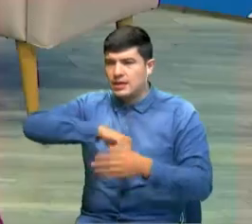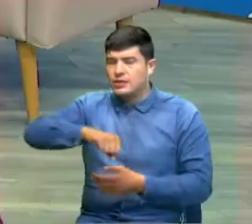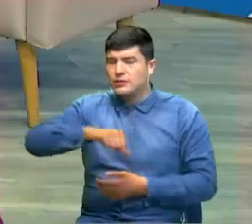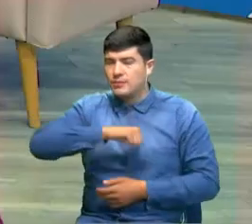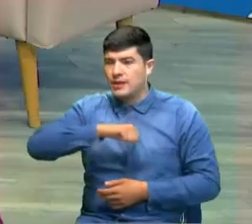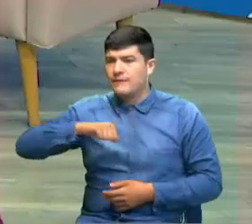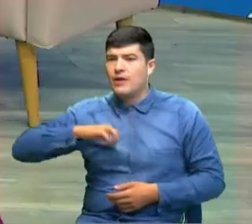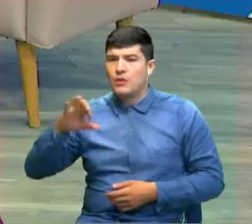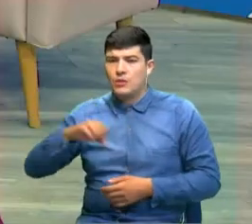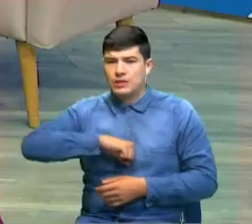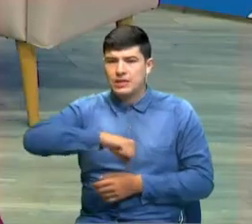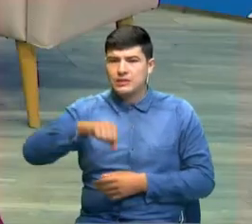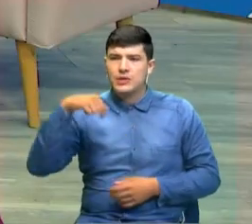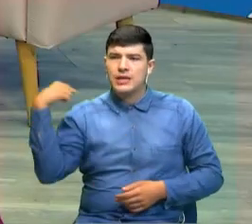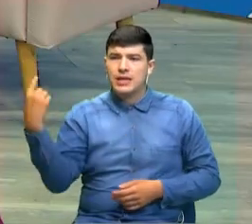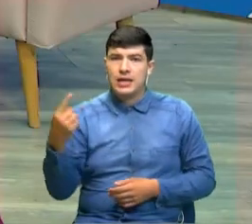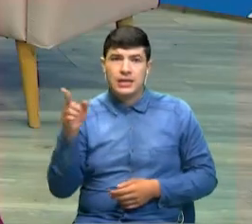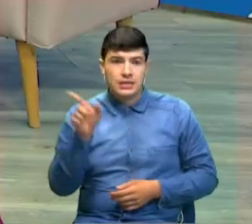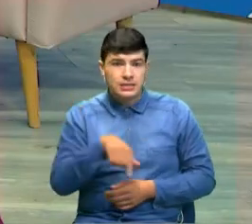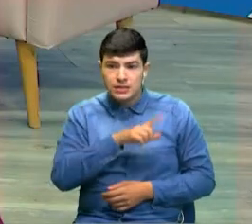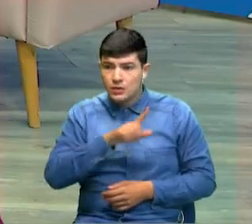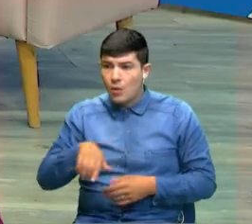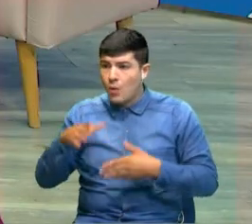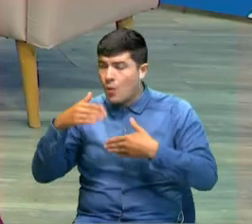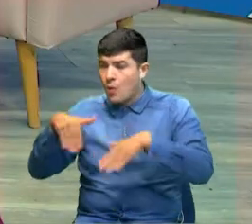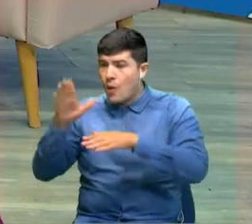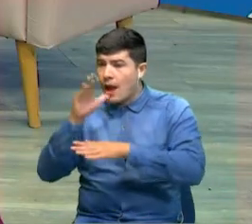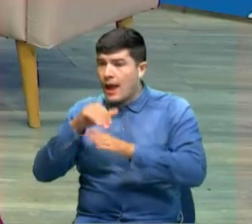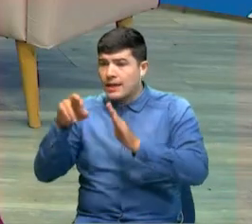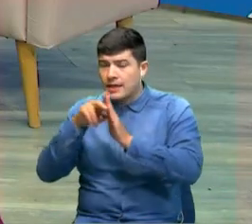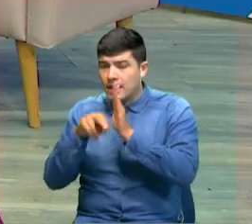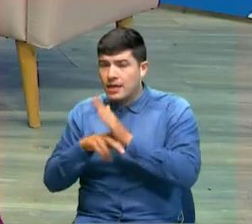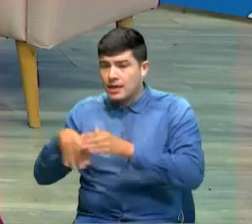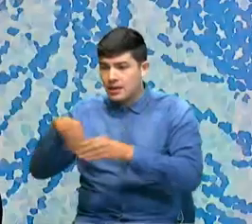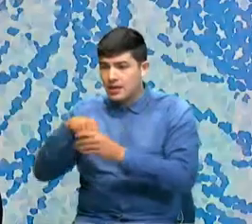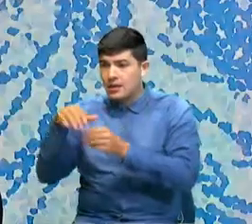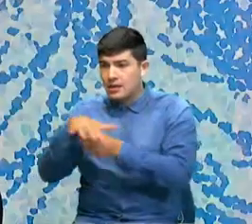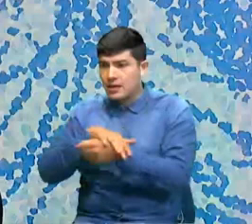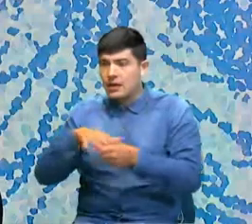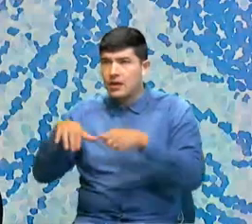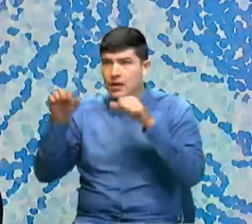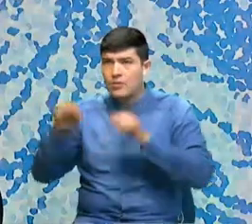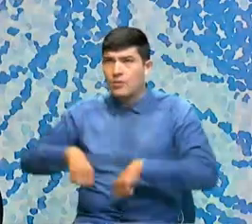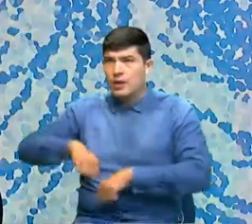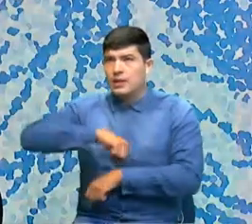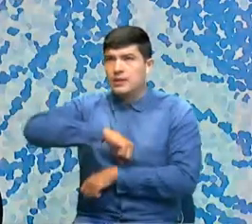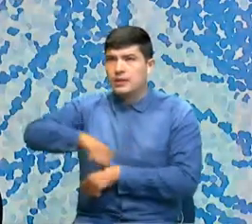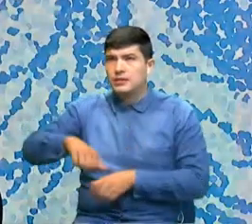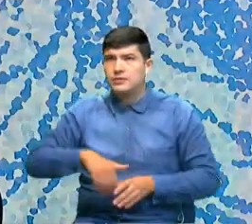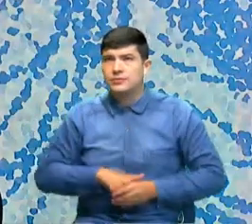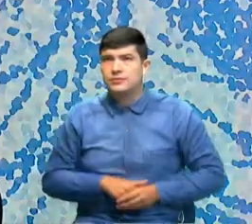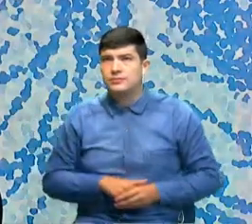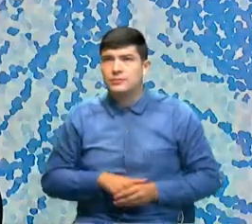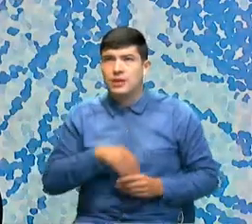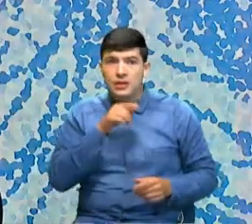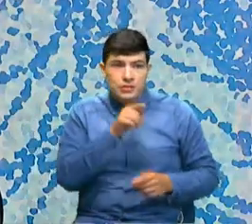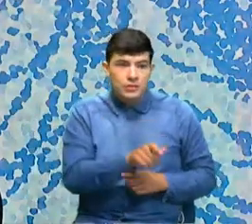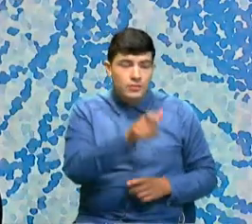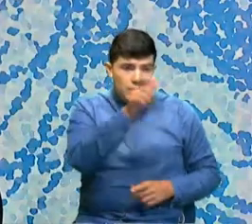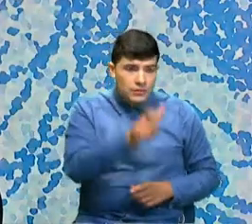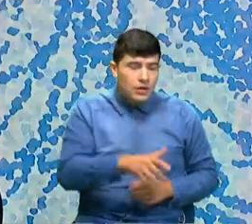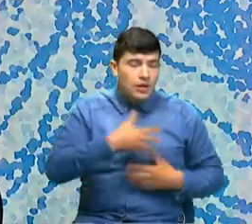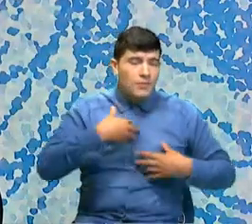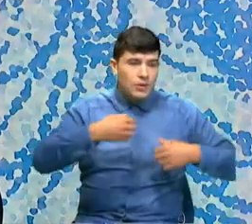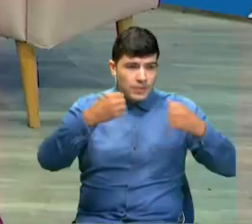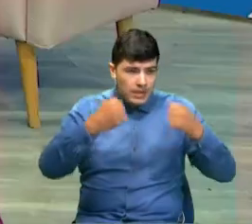Sí. Si no existe dentro del reglamento dicha situación, existe el derecho. Okay. Entonces, si él es propietario